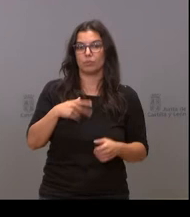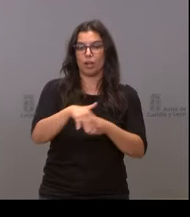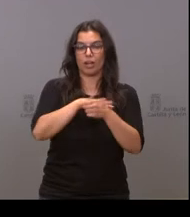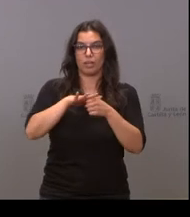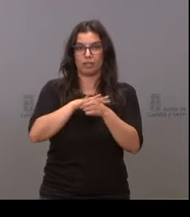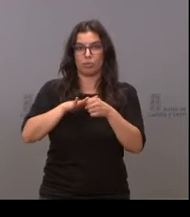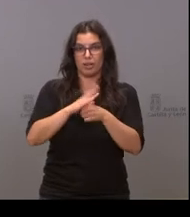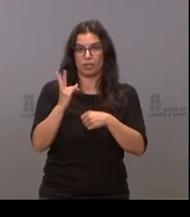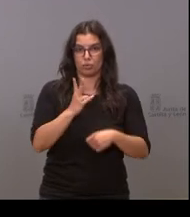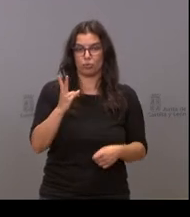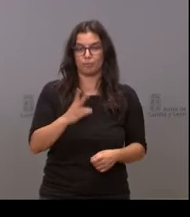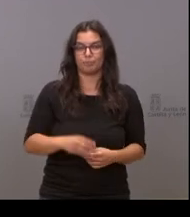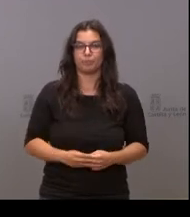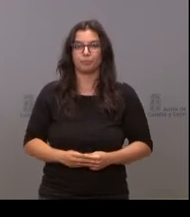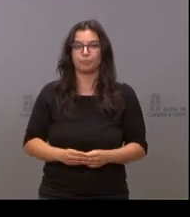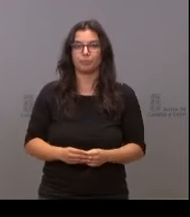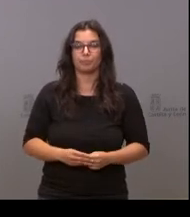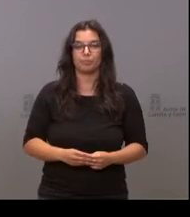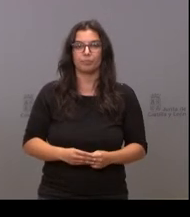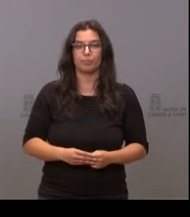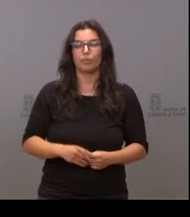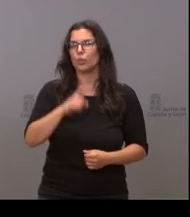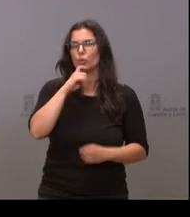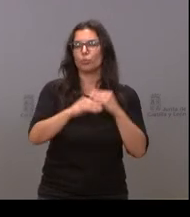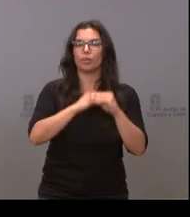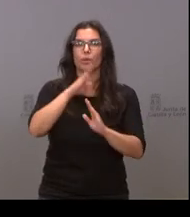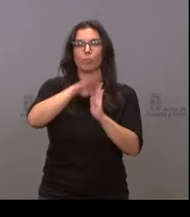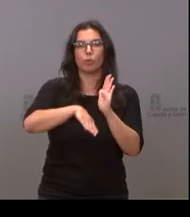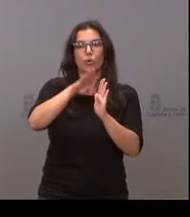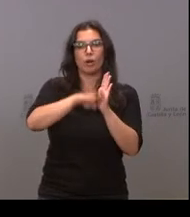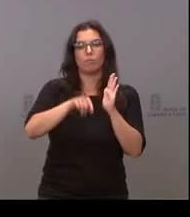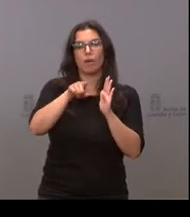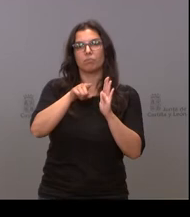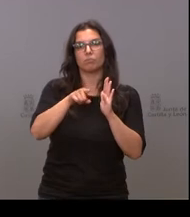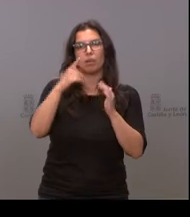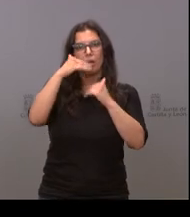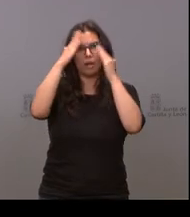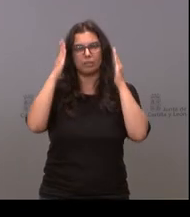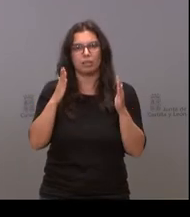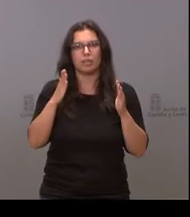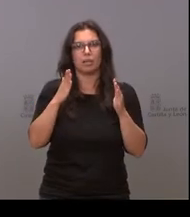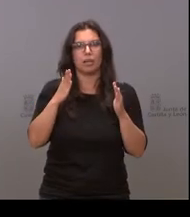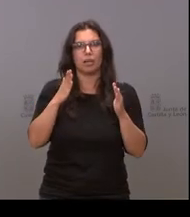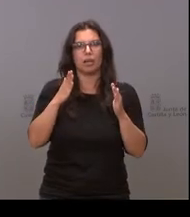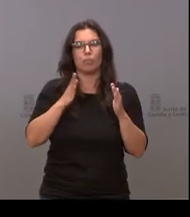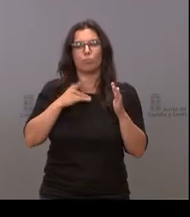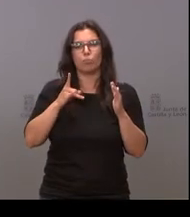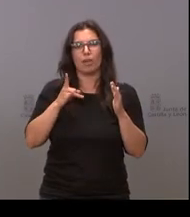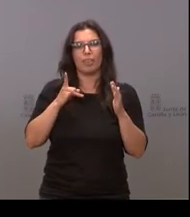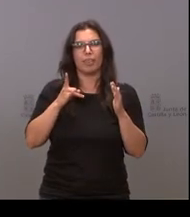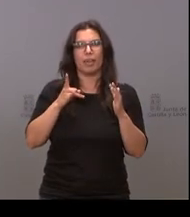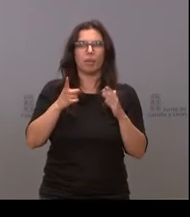zonas con un programa que tiene una capacidad de atender de forma simultánea a unas